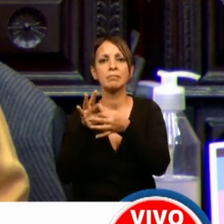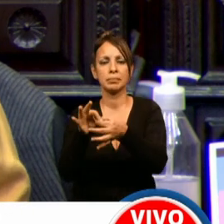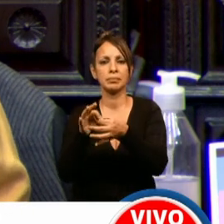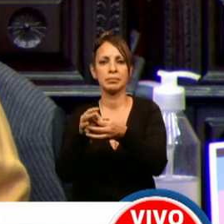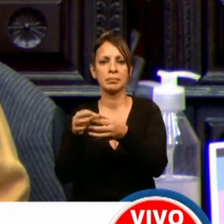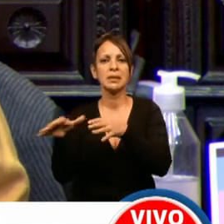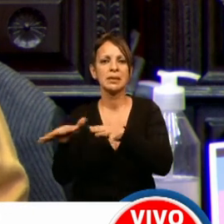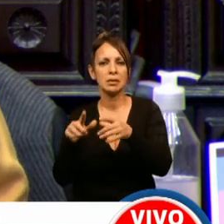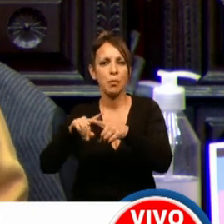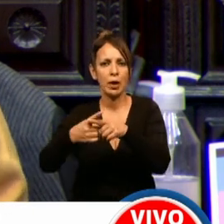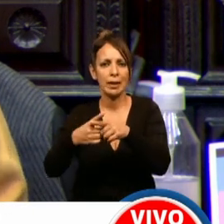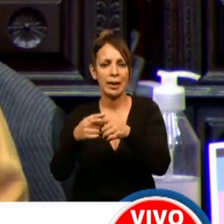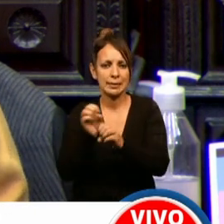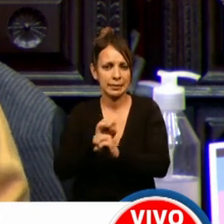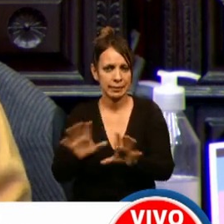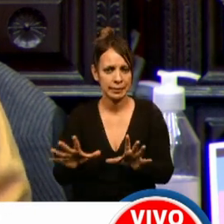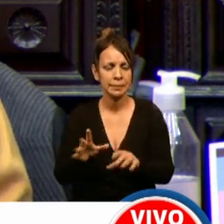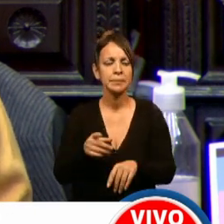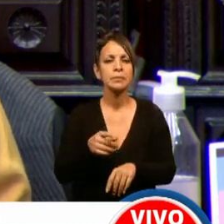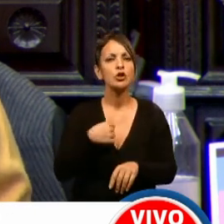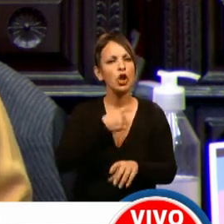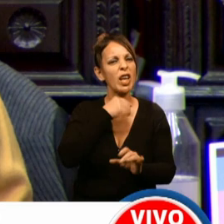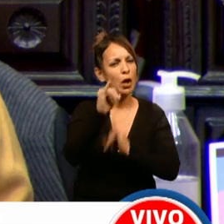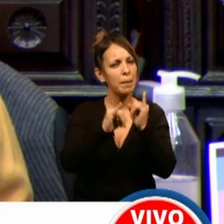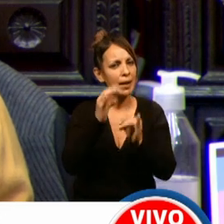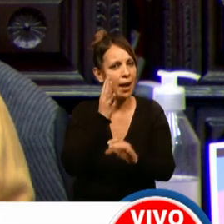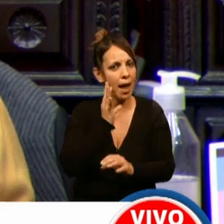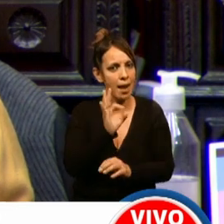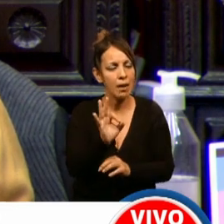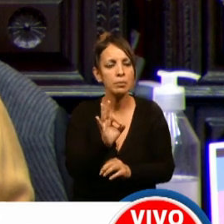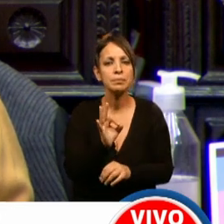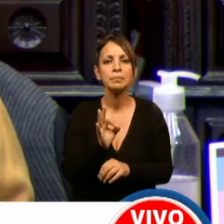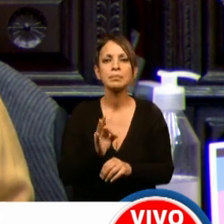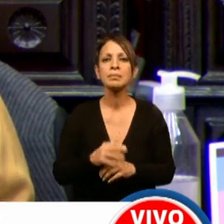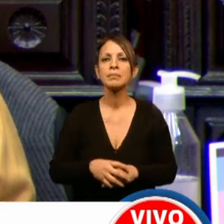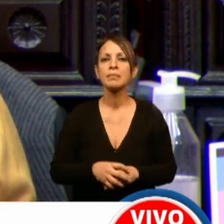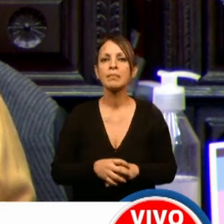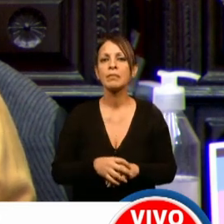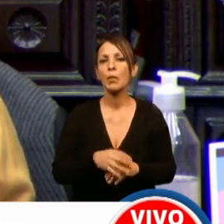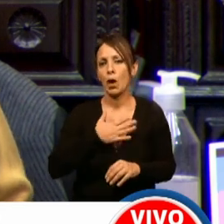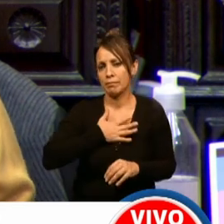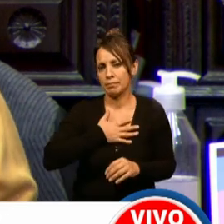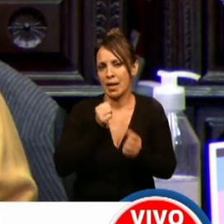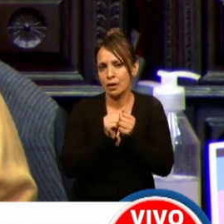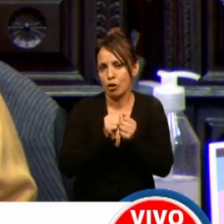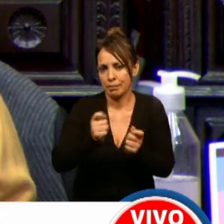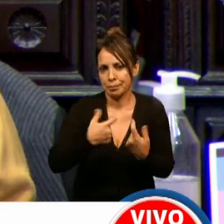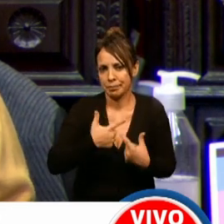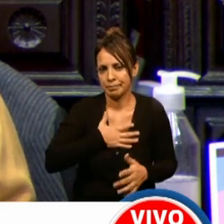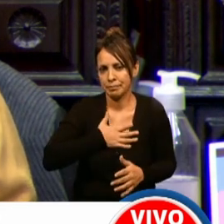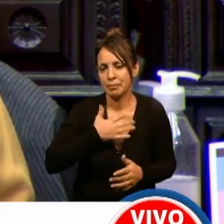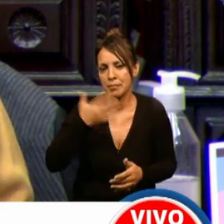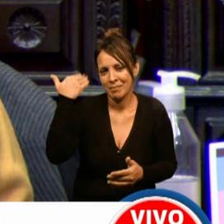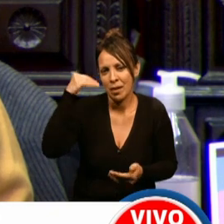críticas yo quiero comentar aquí una pequeña anécdota personal de mi